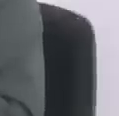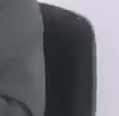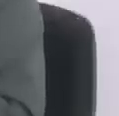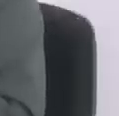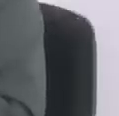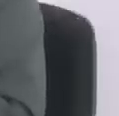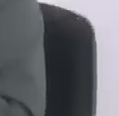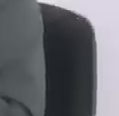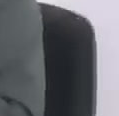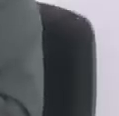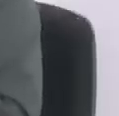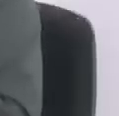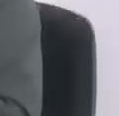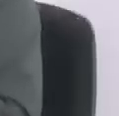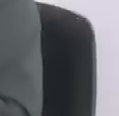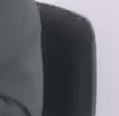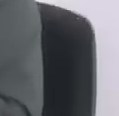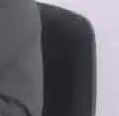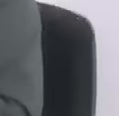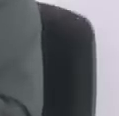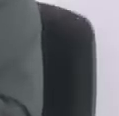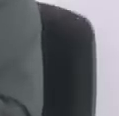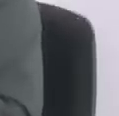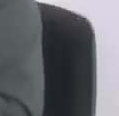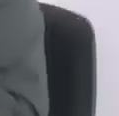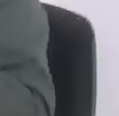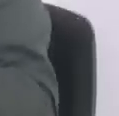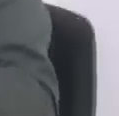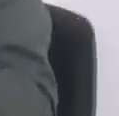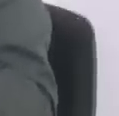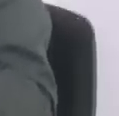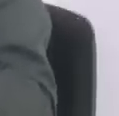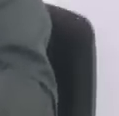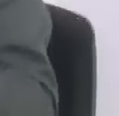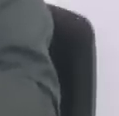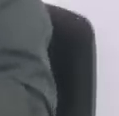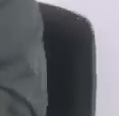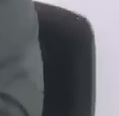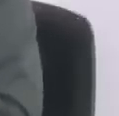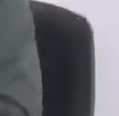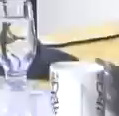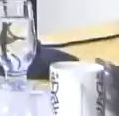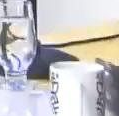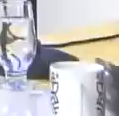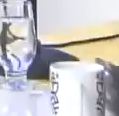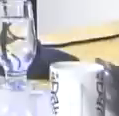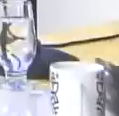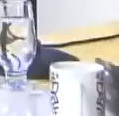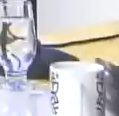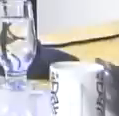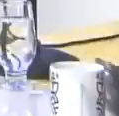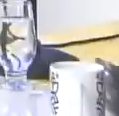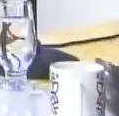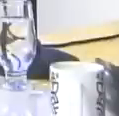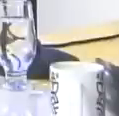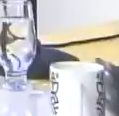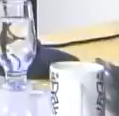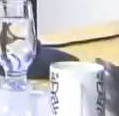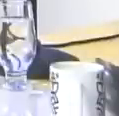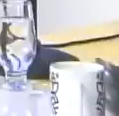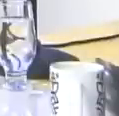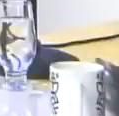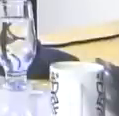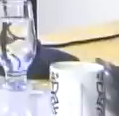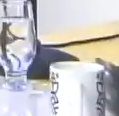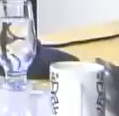Amigos, de vuelta con ustedes, 7 de la mañana, 21 minutos, le damos la bienvenida a nuestro invitado el día de hoy, el diputado Germán Escarraga, quien además es integrante de la Comisión Permanente de Política Exterior, Soberanía e